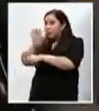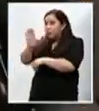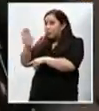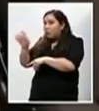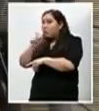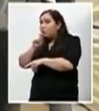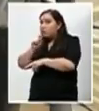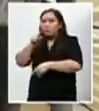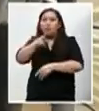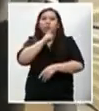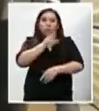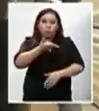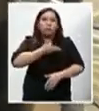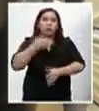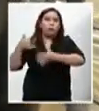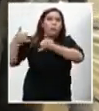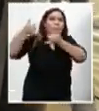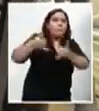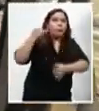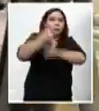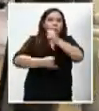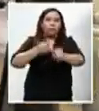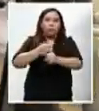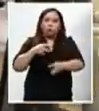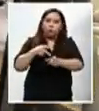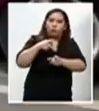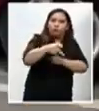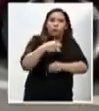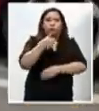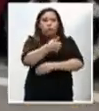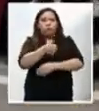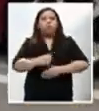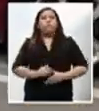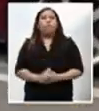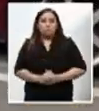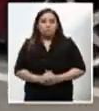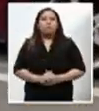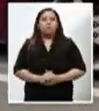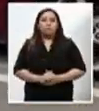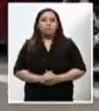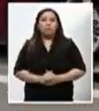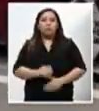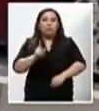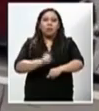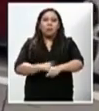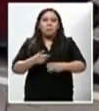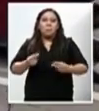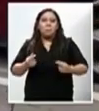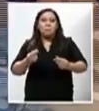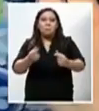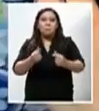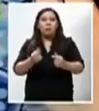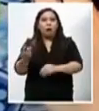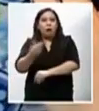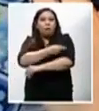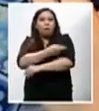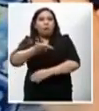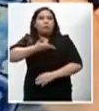ganado un reconocimiento internacional por su profesionalismo. Y eso nos ha llevado en poco tiempo a estar presente con la